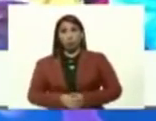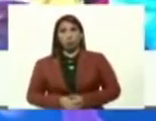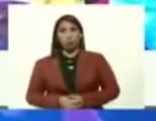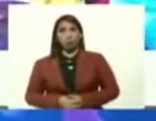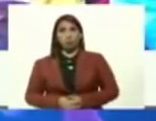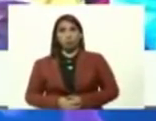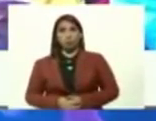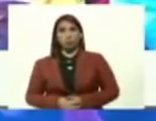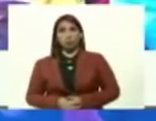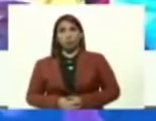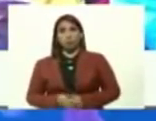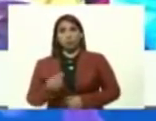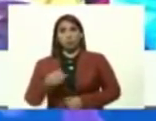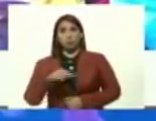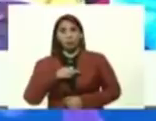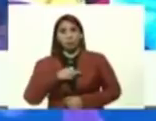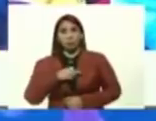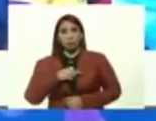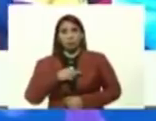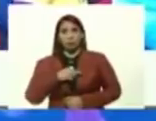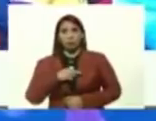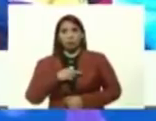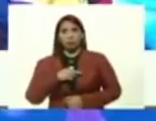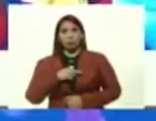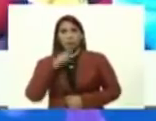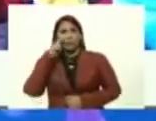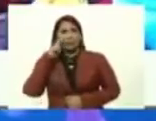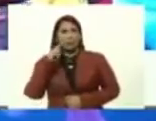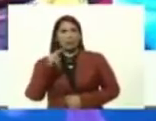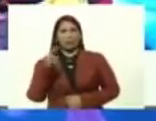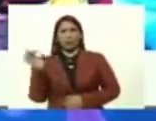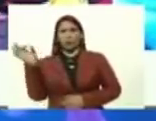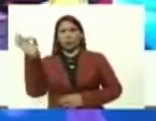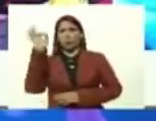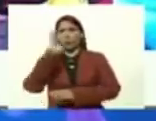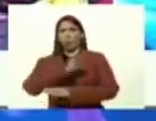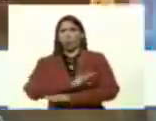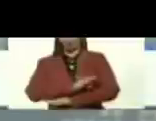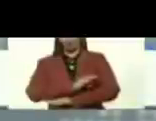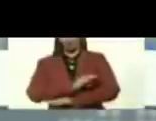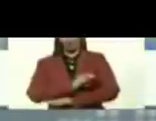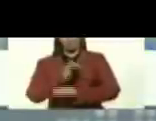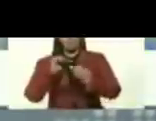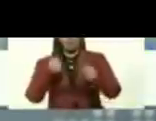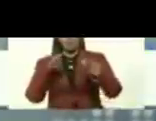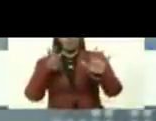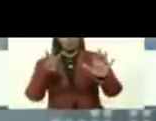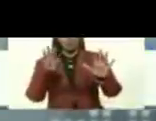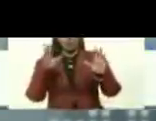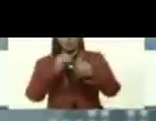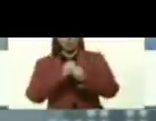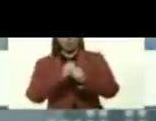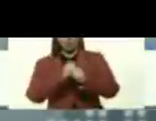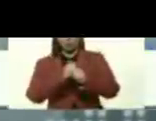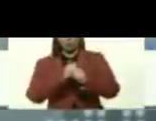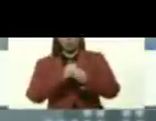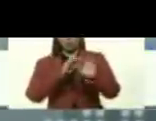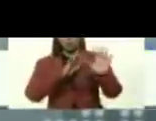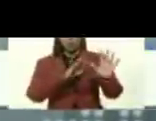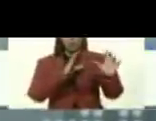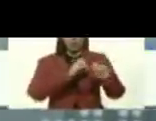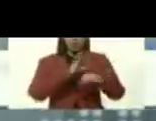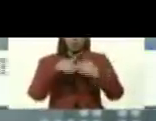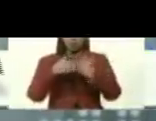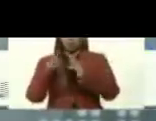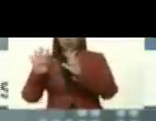no nos acostamos, Sil y yo pasamos de largo porque veíamos toda la programación de TV que empezaba a las 9 de la noche, de 9 a 9, la vi